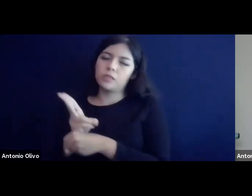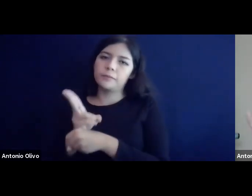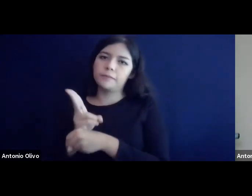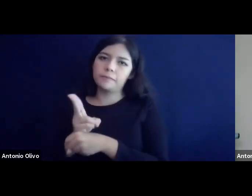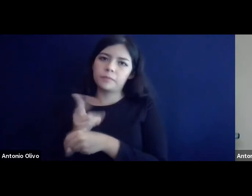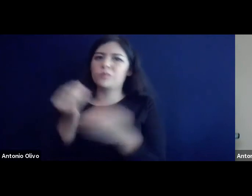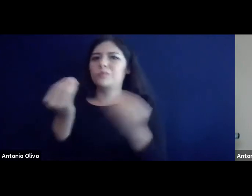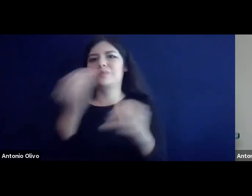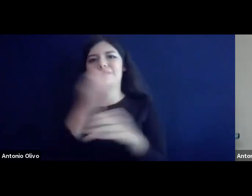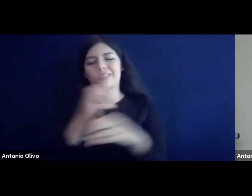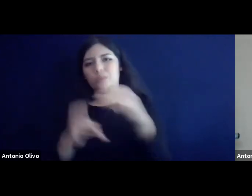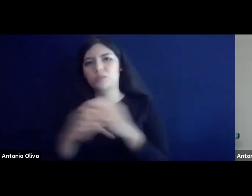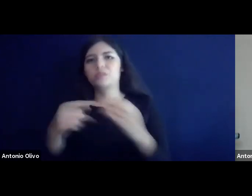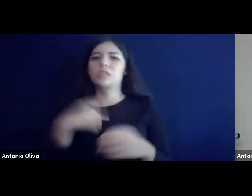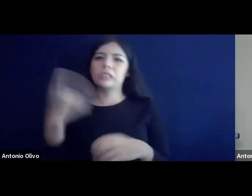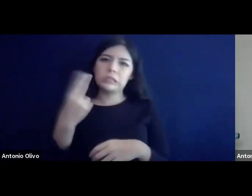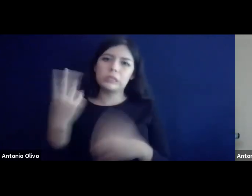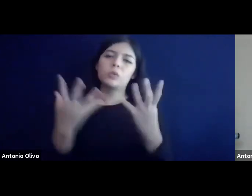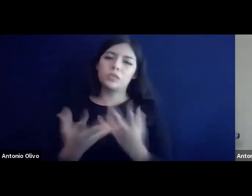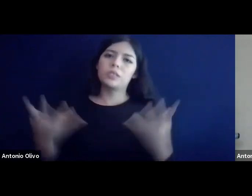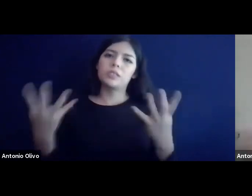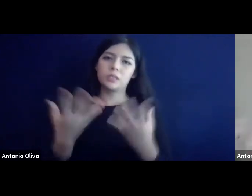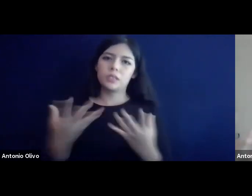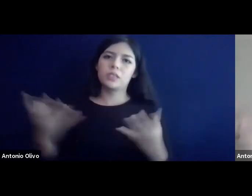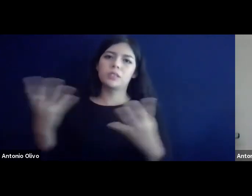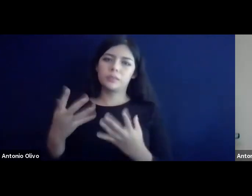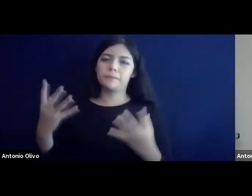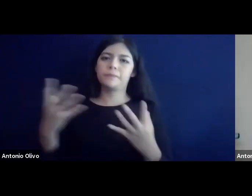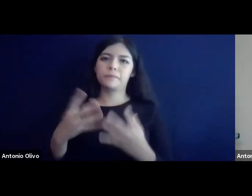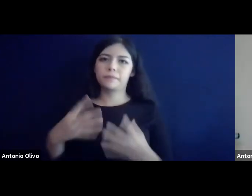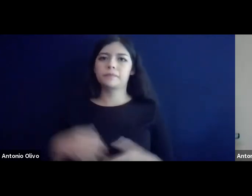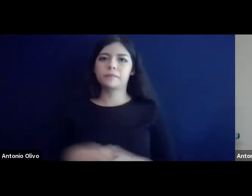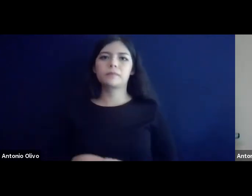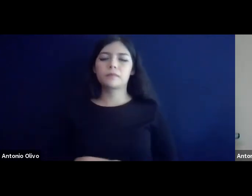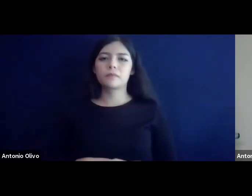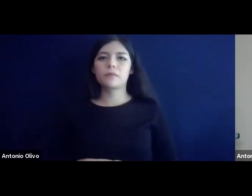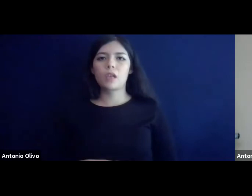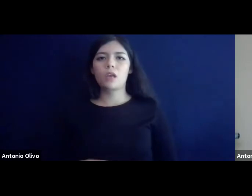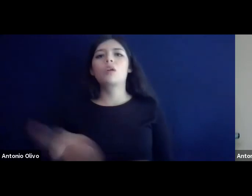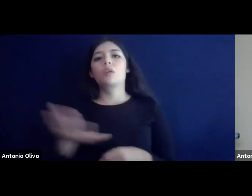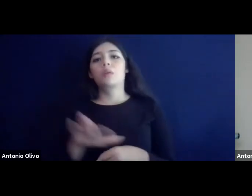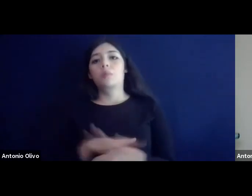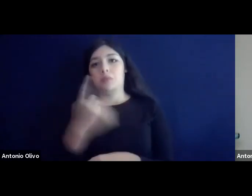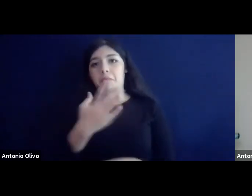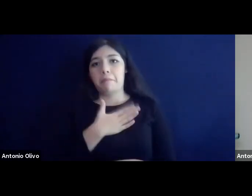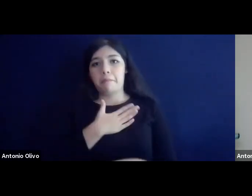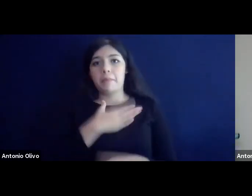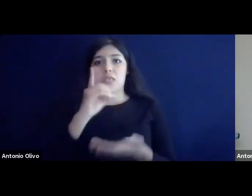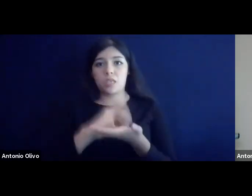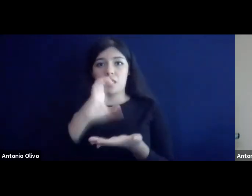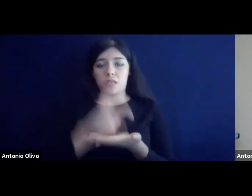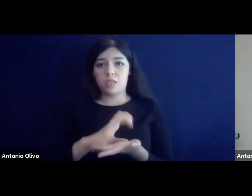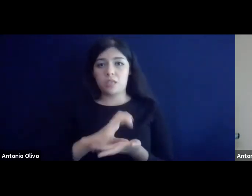Y pues bueno, al final de cuentas, porque también la parálisis cerebral me trajo epilepsia,